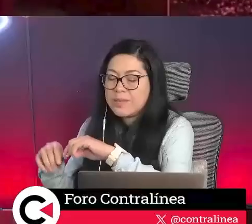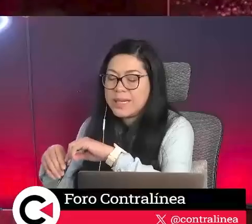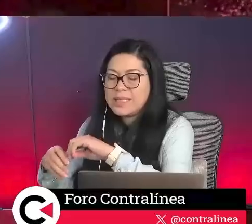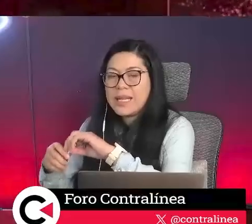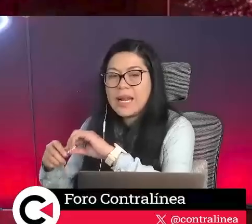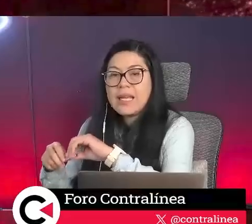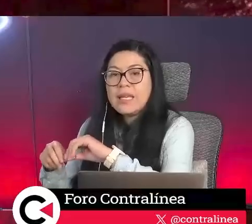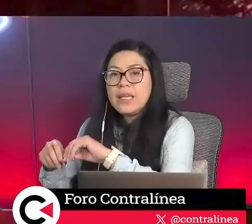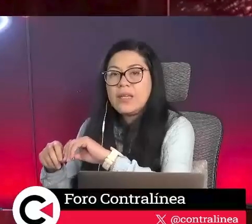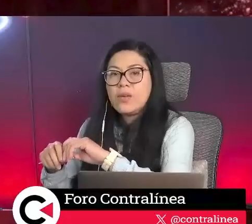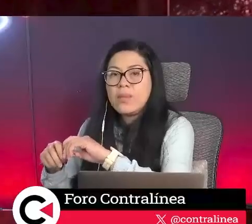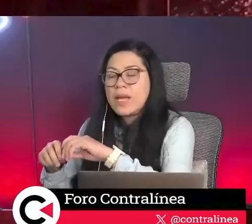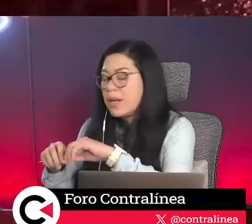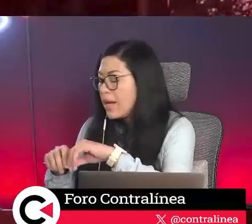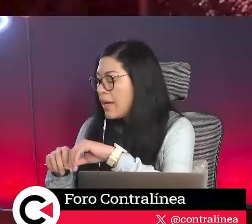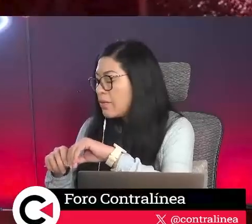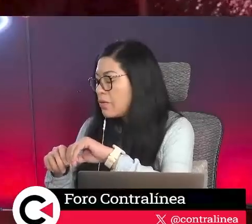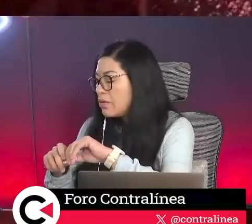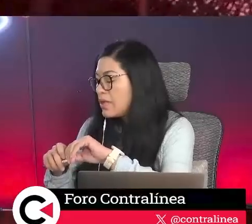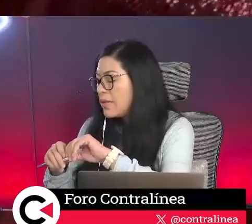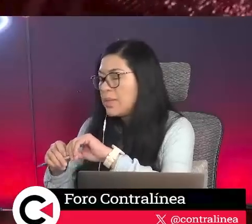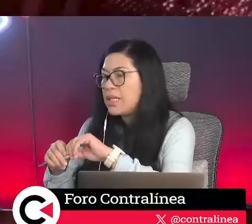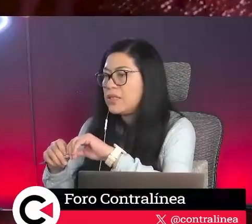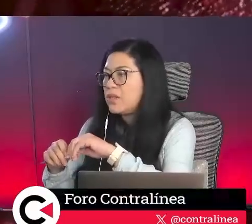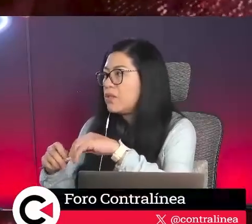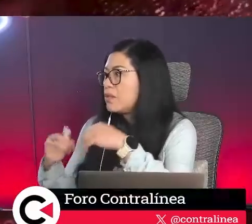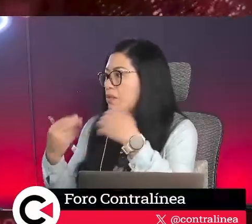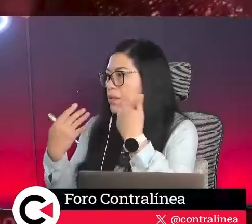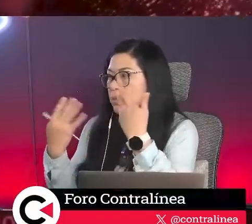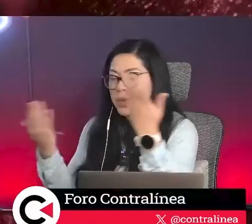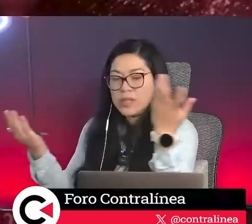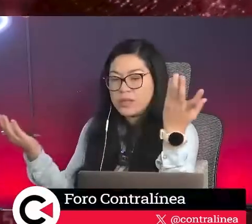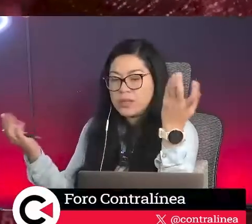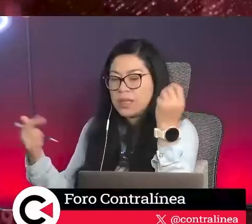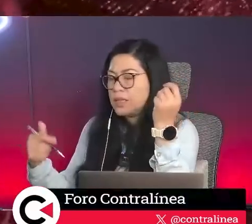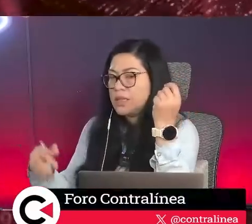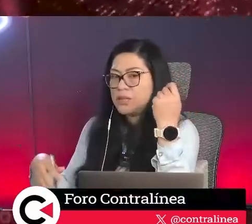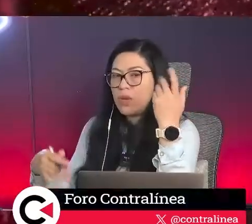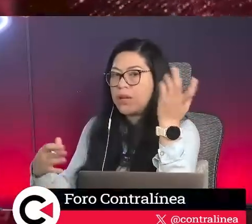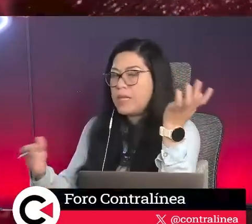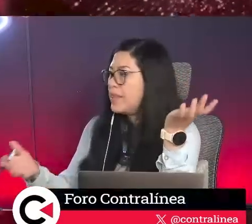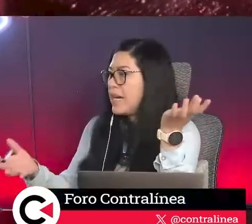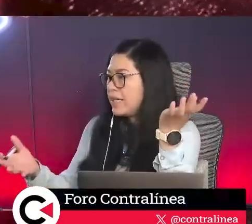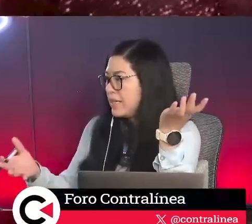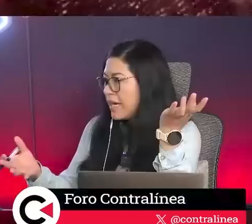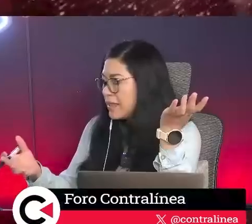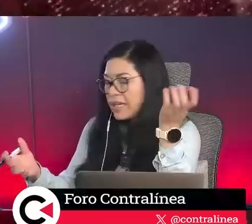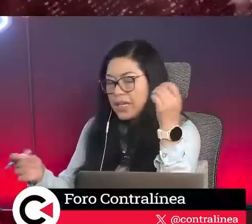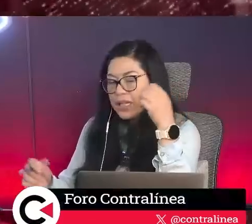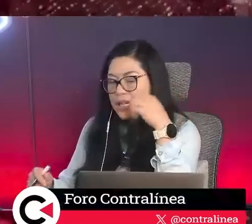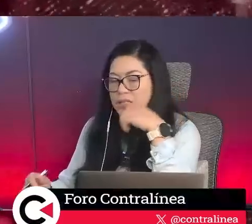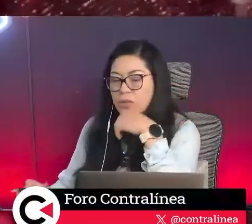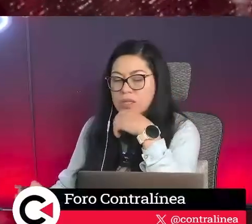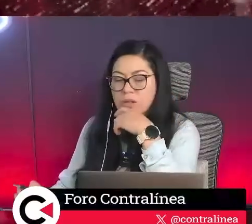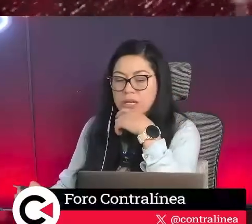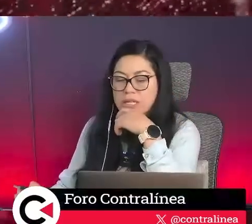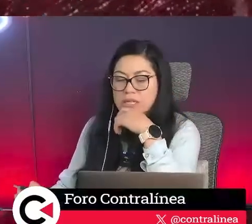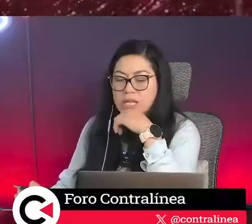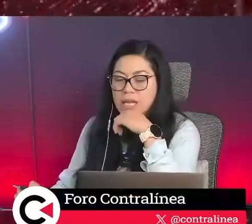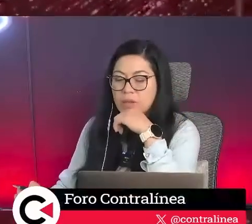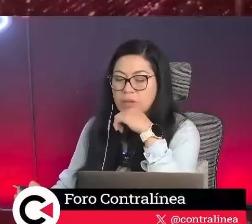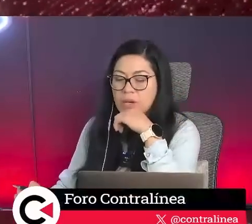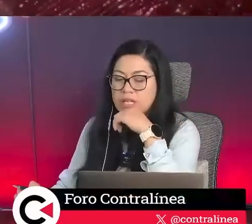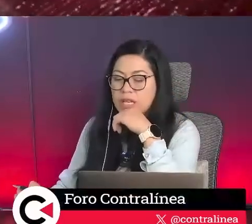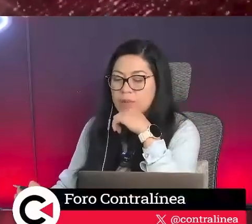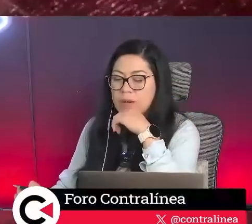Nación, desaparecerla y nombrar a 11 ministros pues desde su arbitrariedad, y eso es lo que